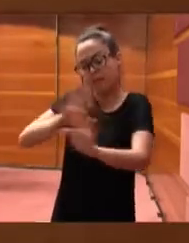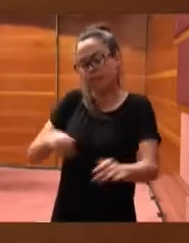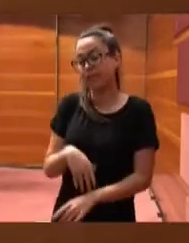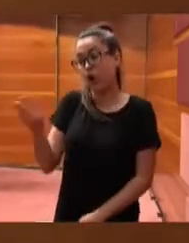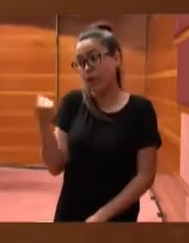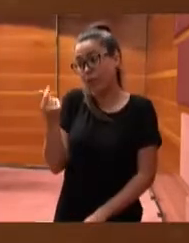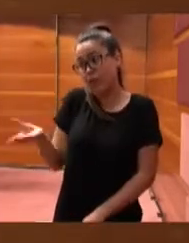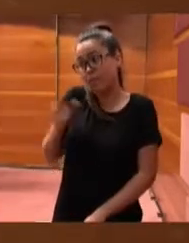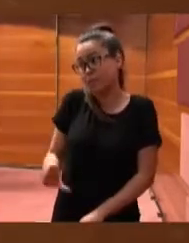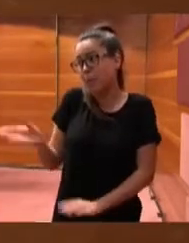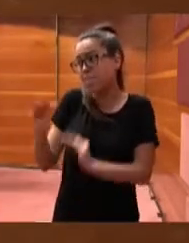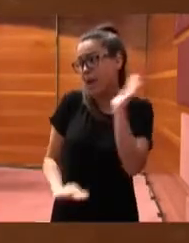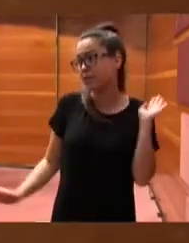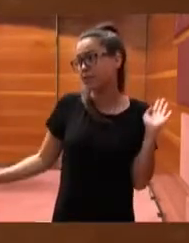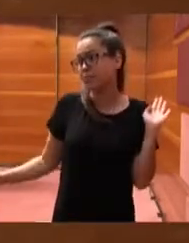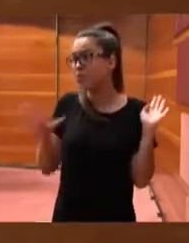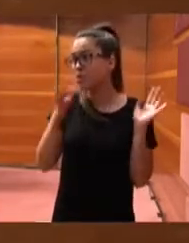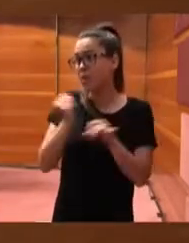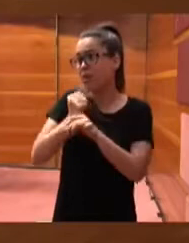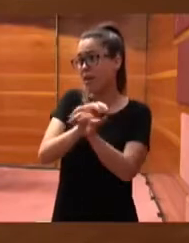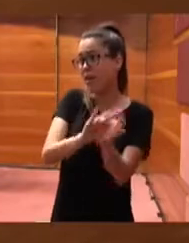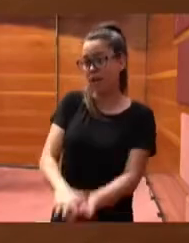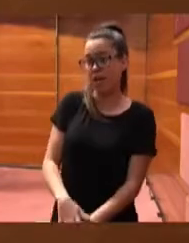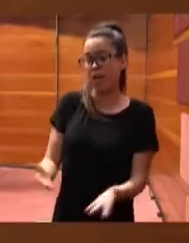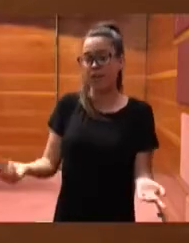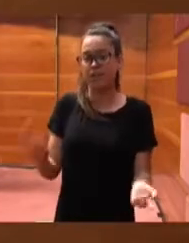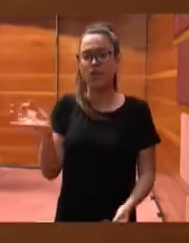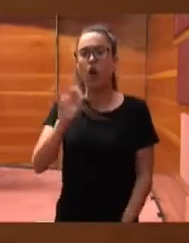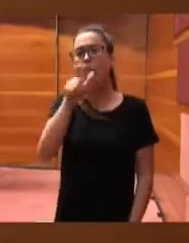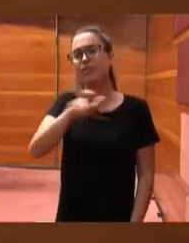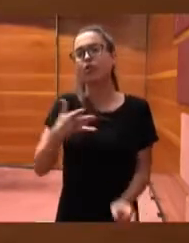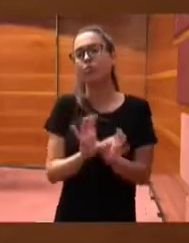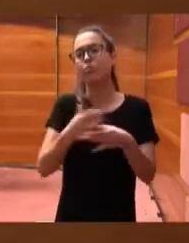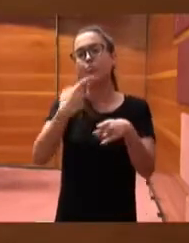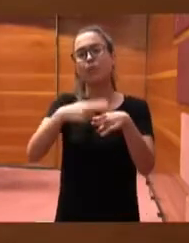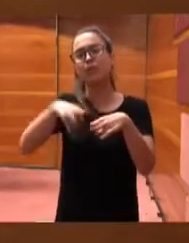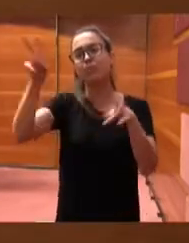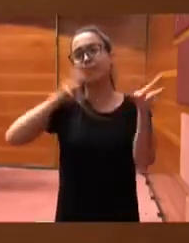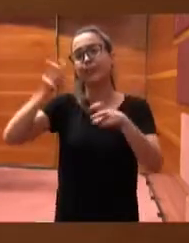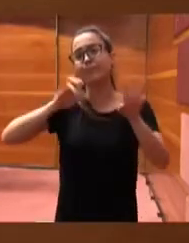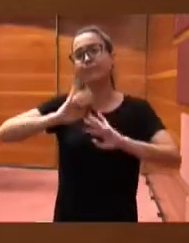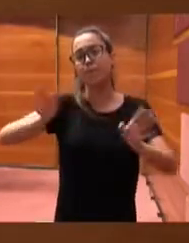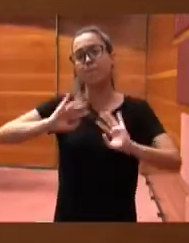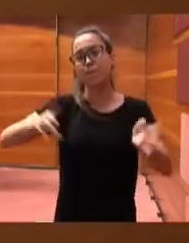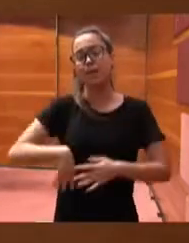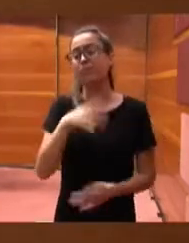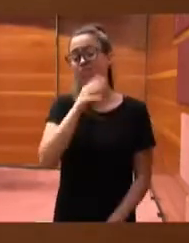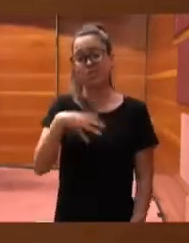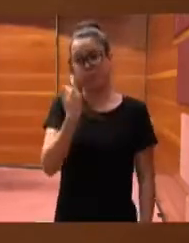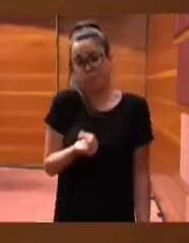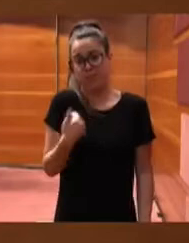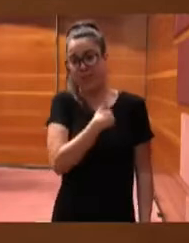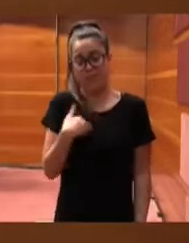son unos egoístas, vaya jetas. No. ¿O qué vienen? Los de los partidos políticos porque tienen en mente esto casi igual que los funcionarios,